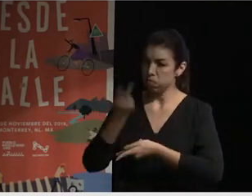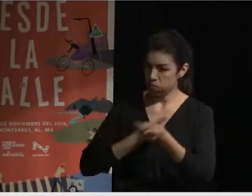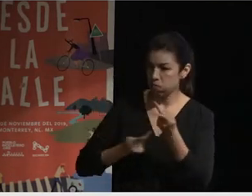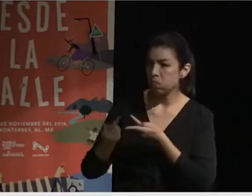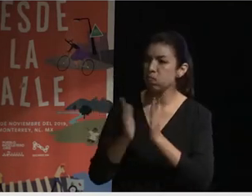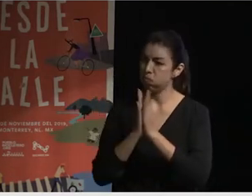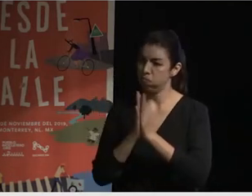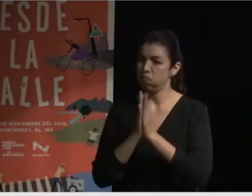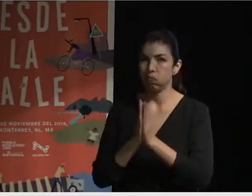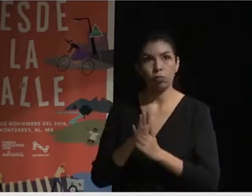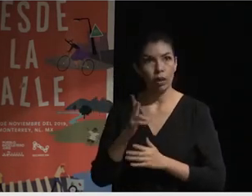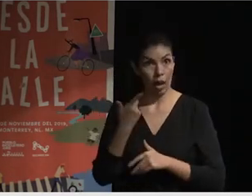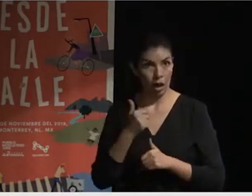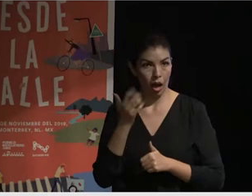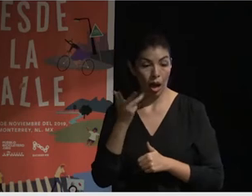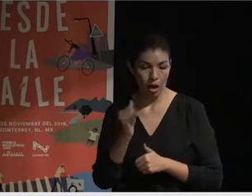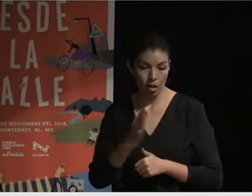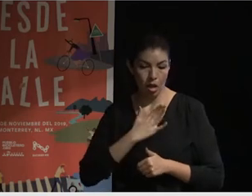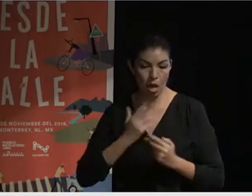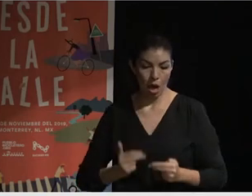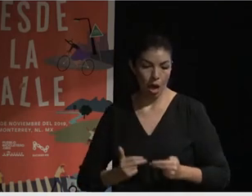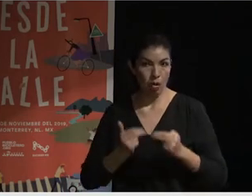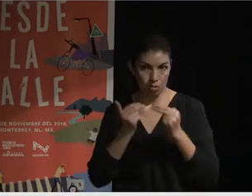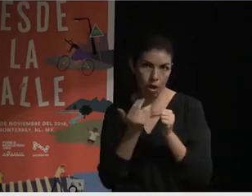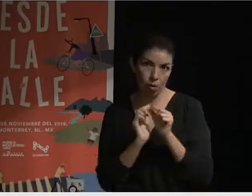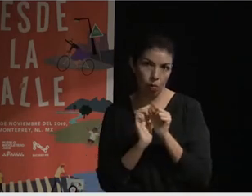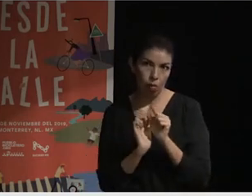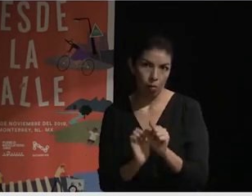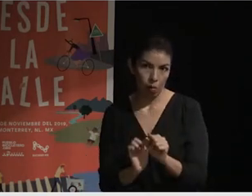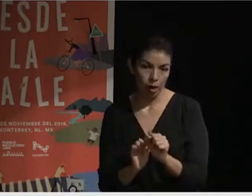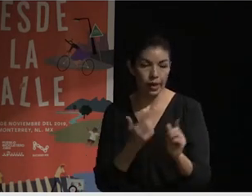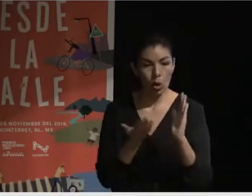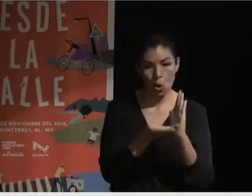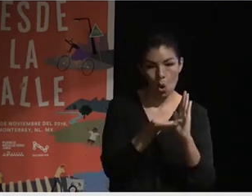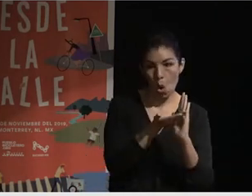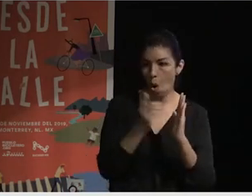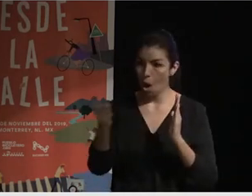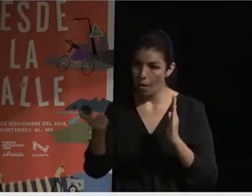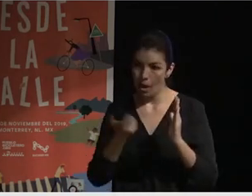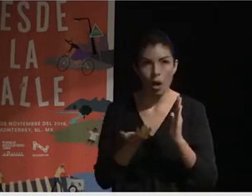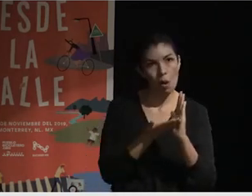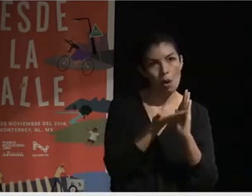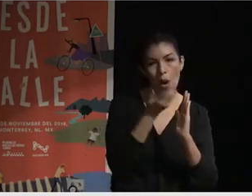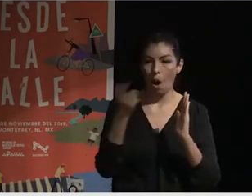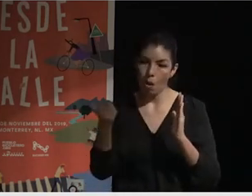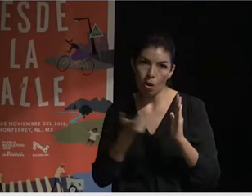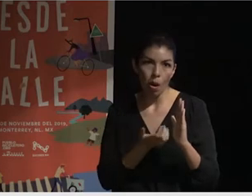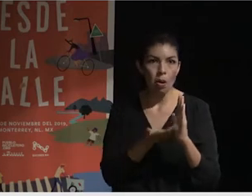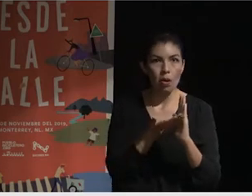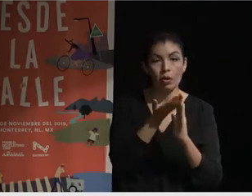es peligrosísima, porque además cuando vuelva a ser crisis, la próxima crisis financiera, vamos a